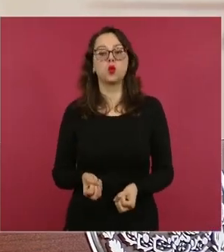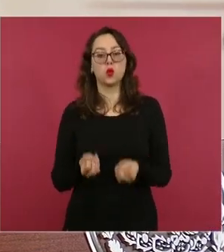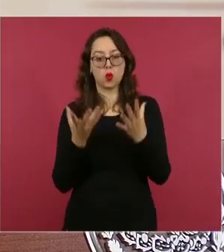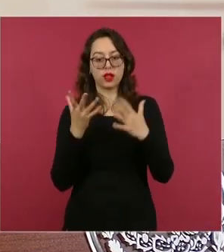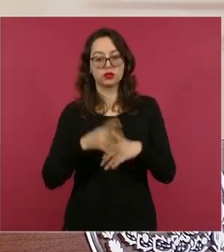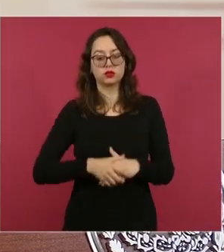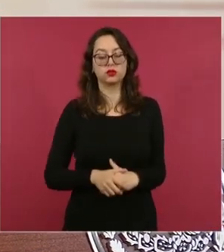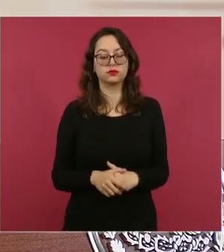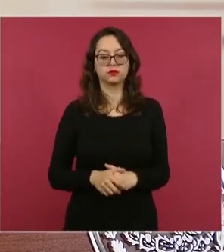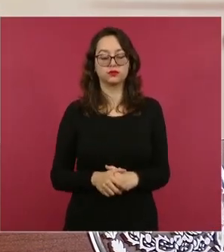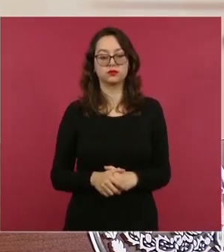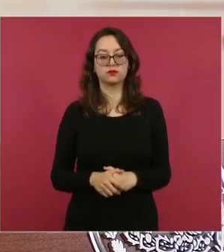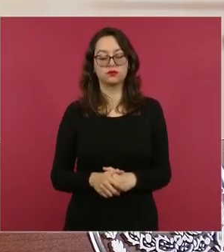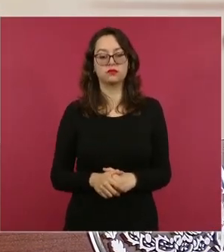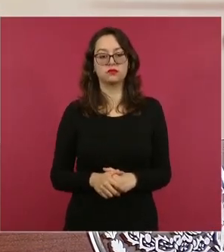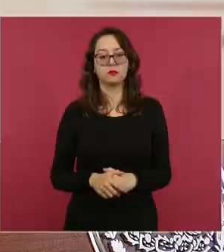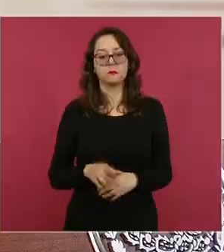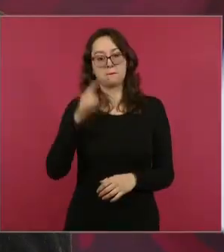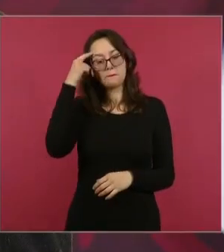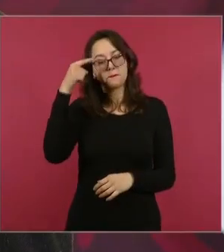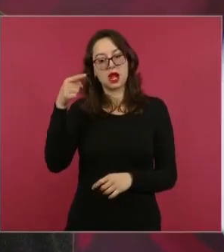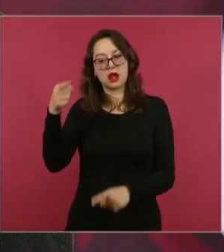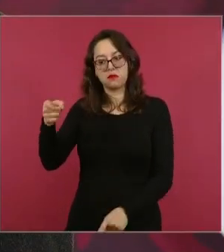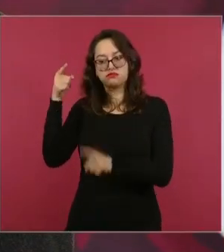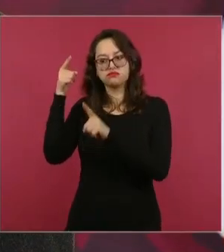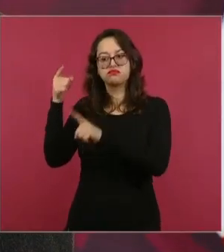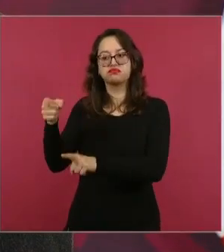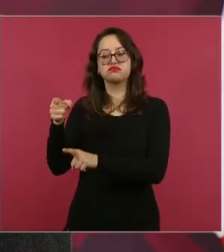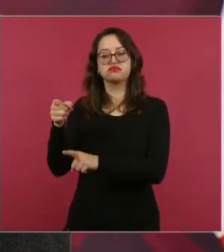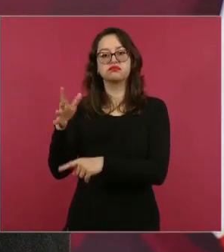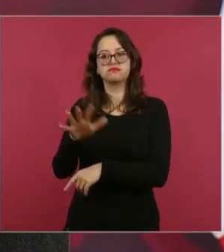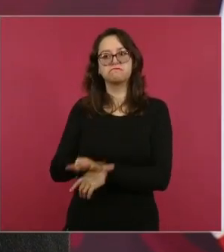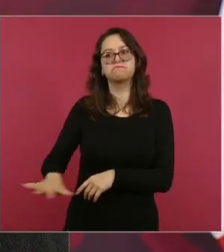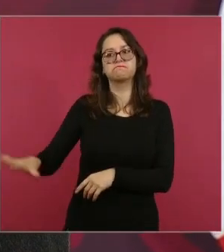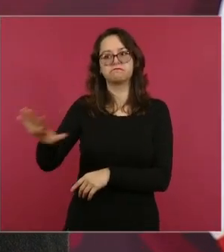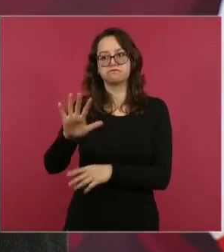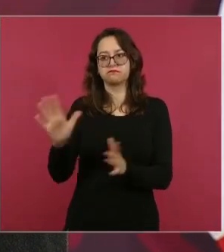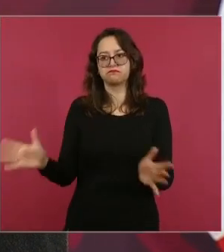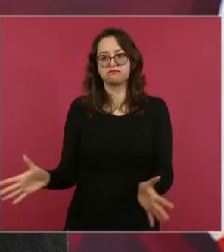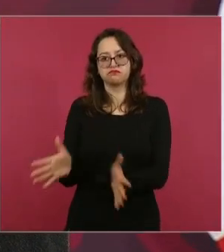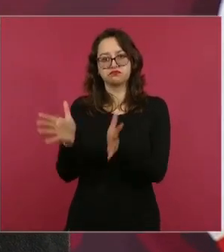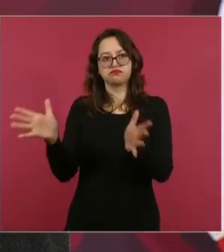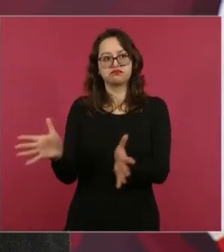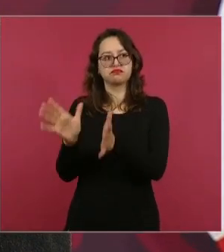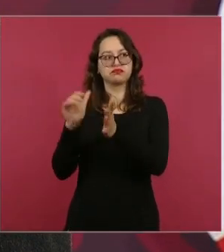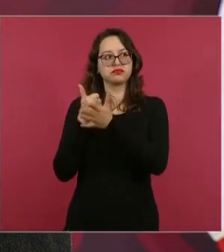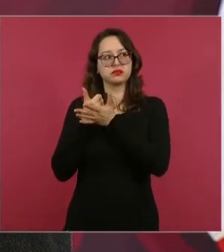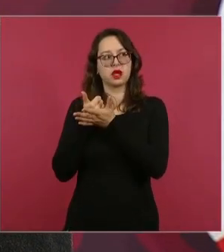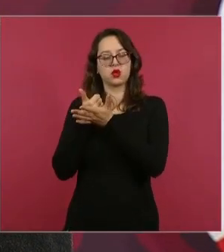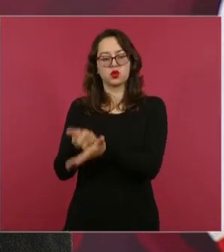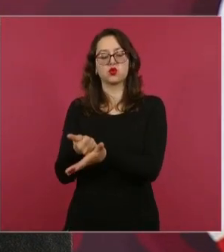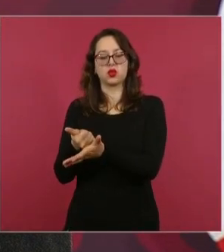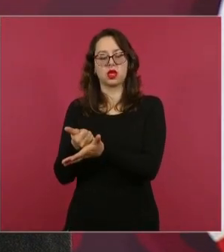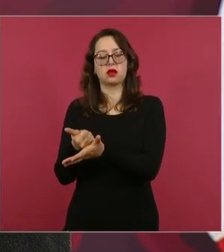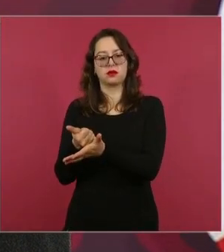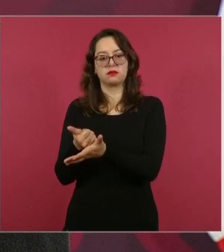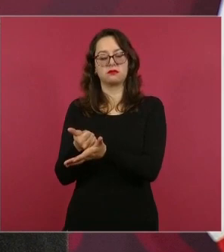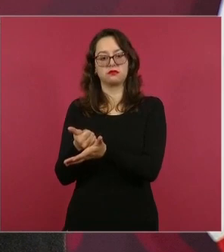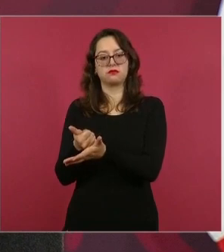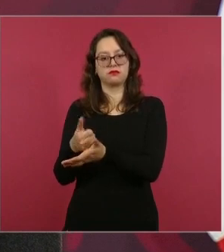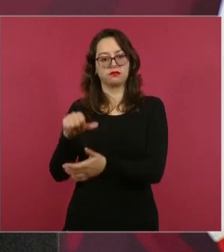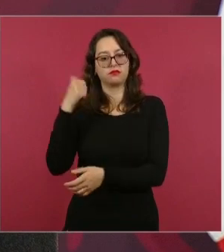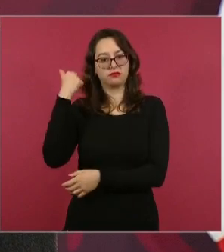estimada que se va a destinar que se va a este a dirigir a Acapulco